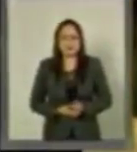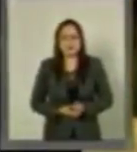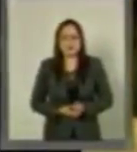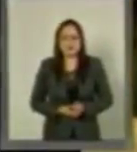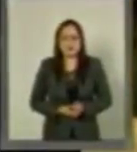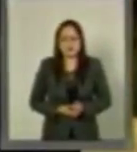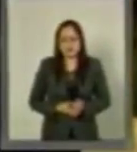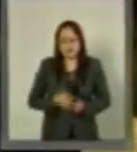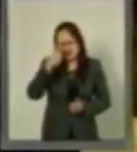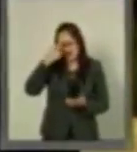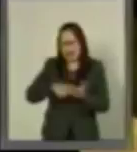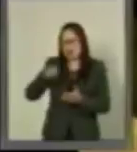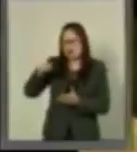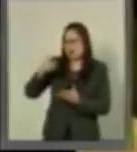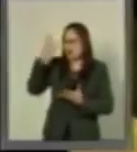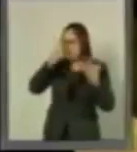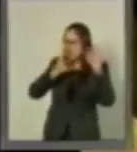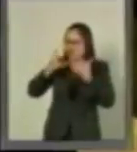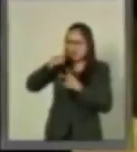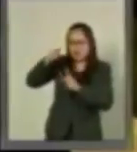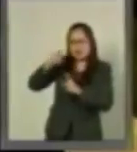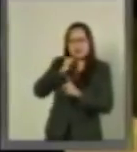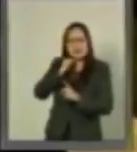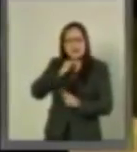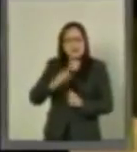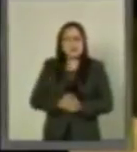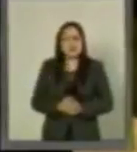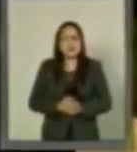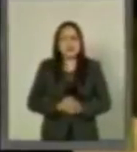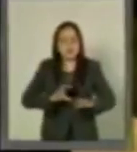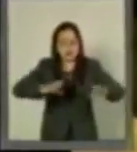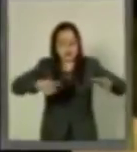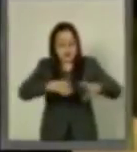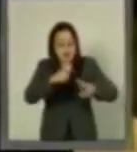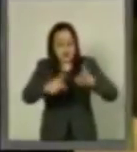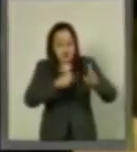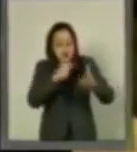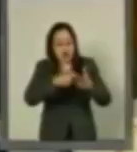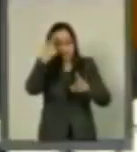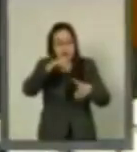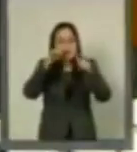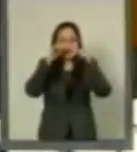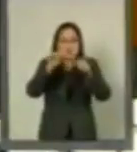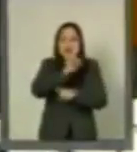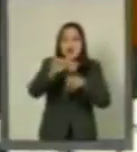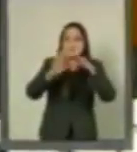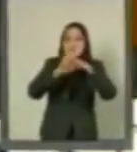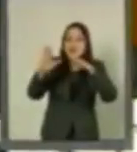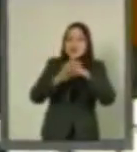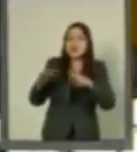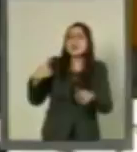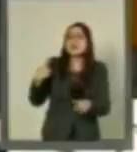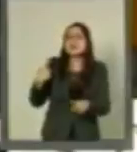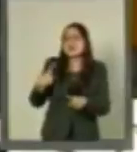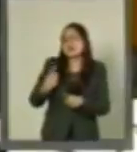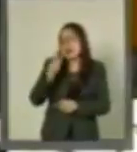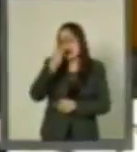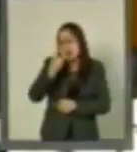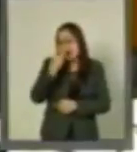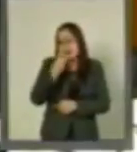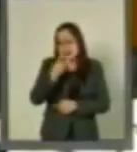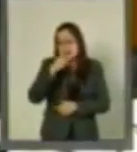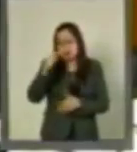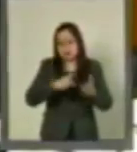y yo creo que hay una confusión, senador, los centros de atención a migrantes no son